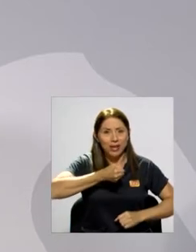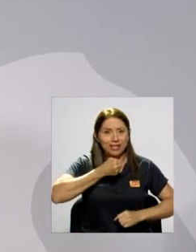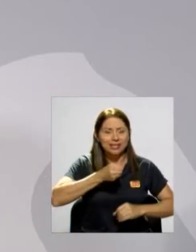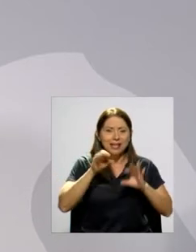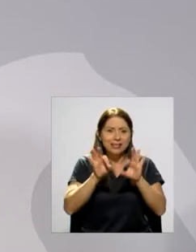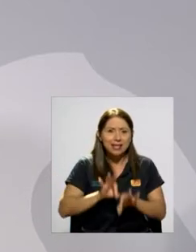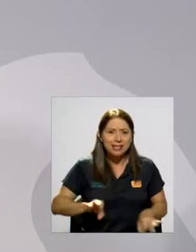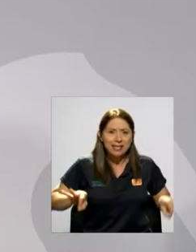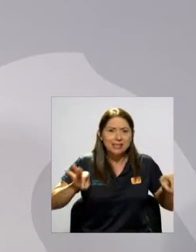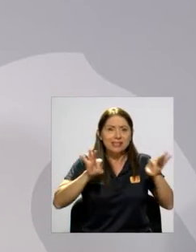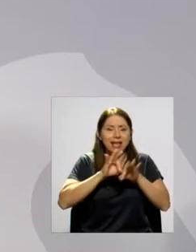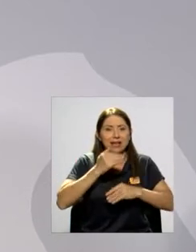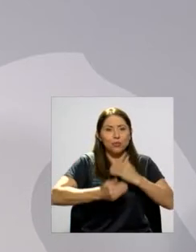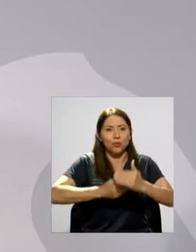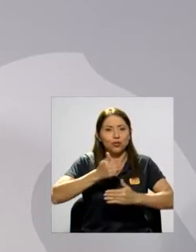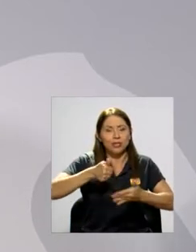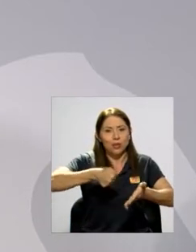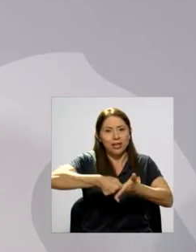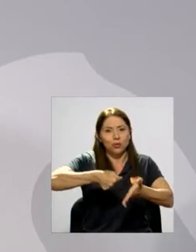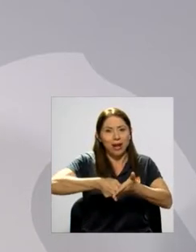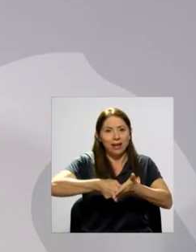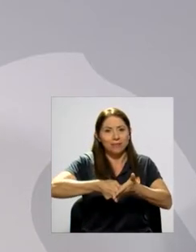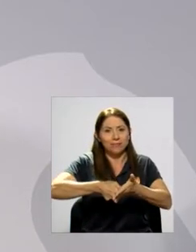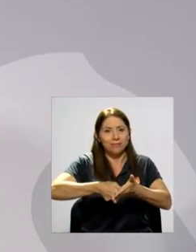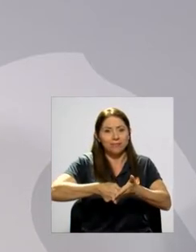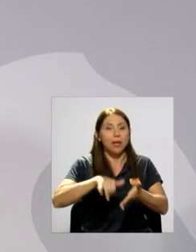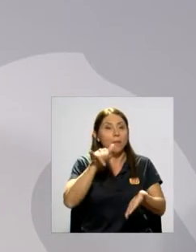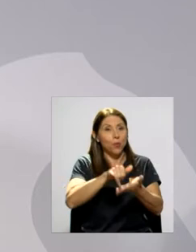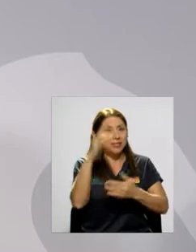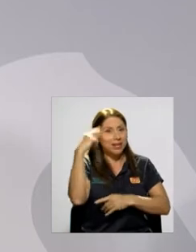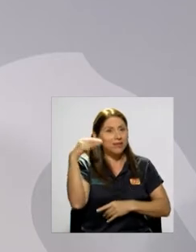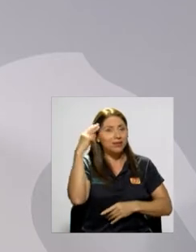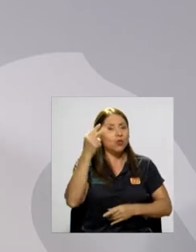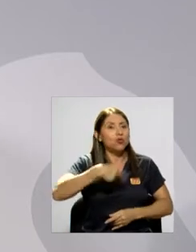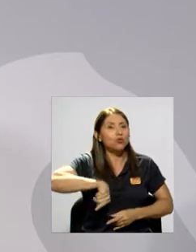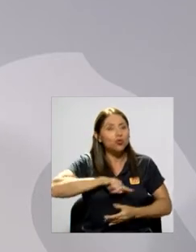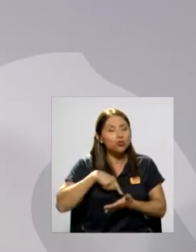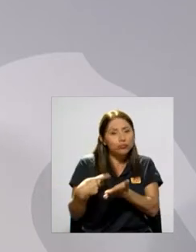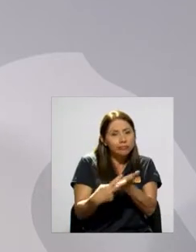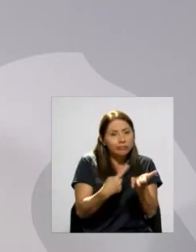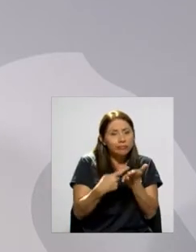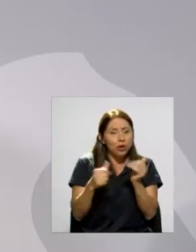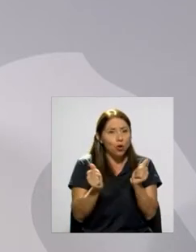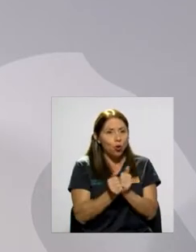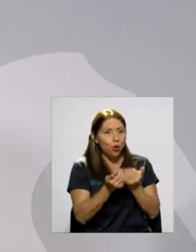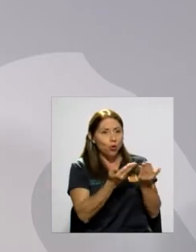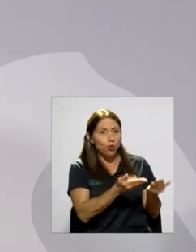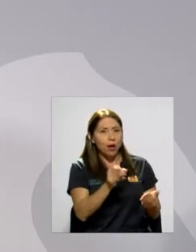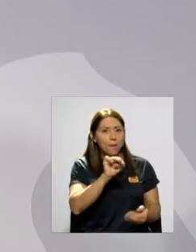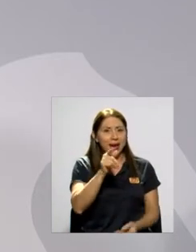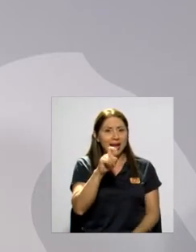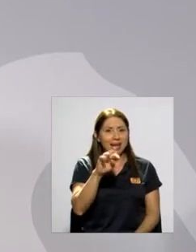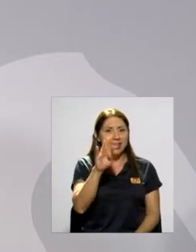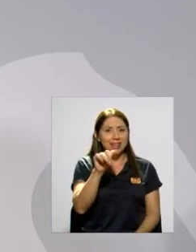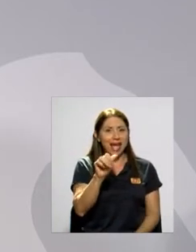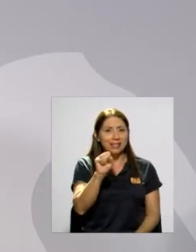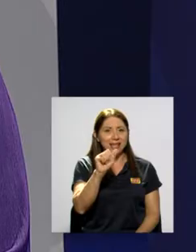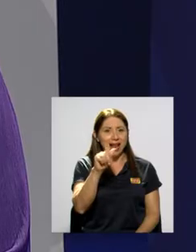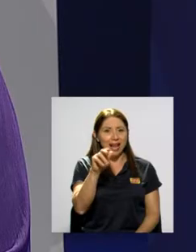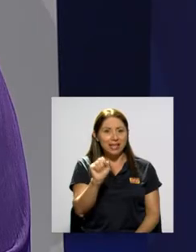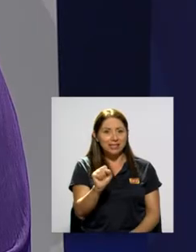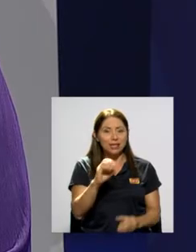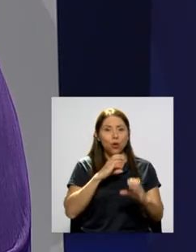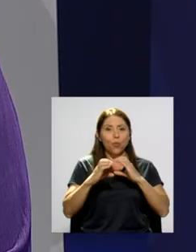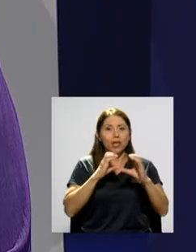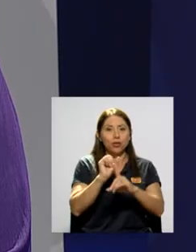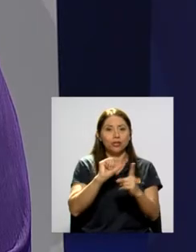un proceso electoral y por eso lo estamos desmenuzando con Margarita Salas, quien es comunicadora social y docente